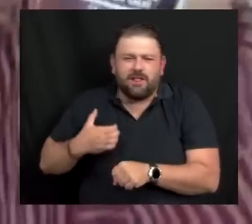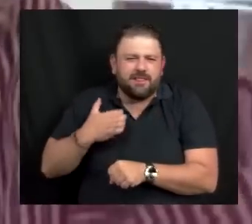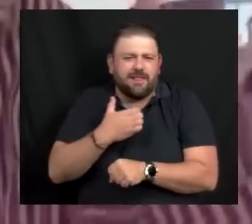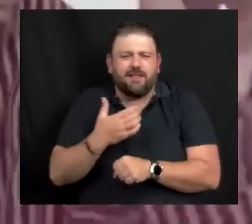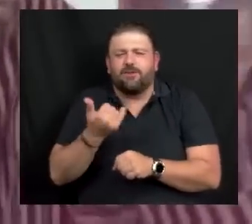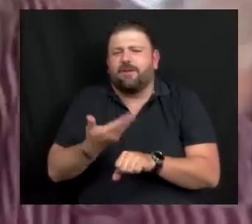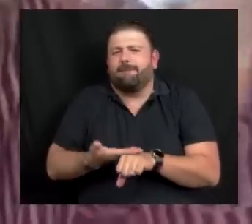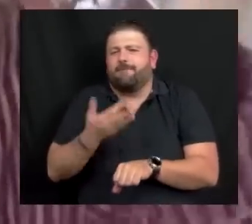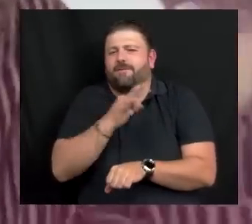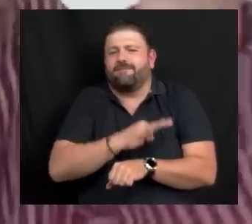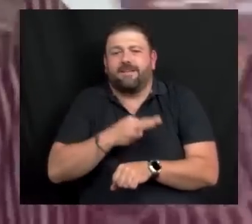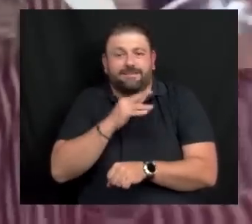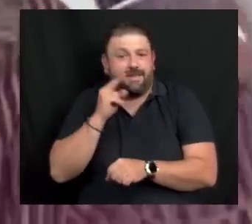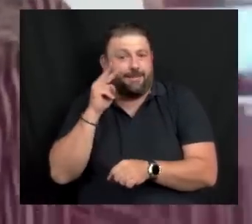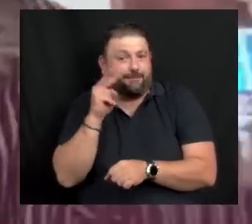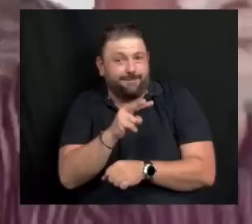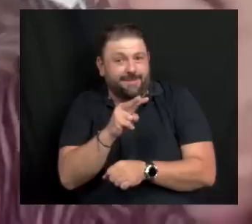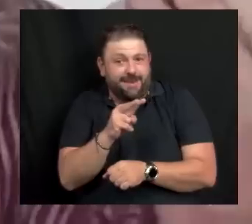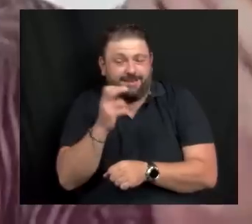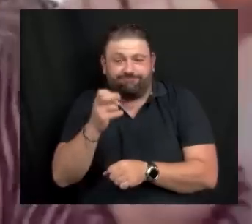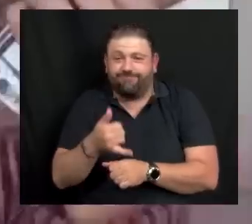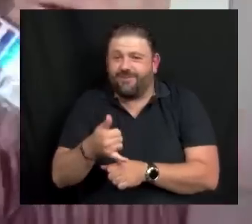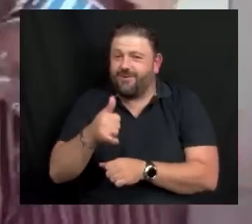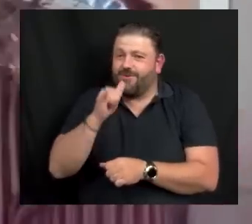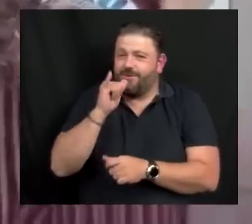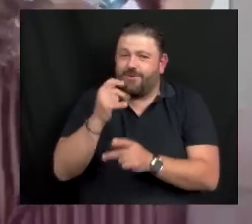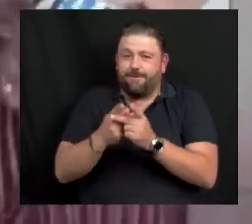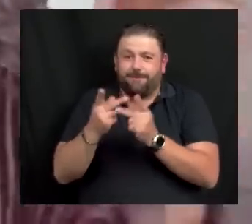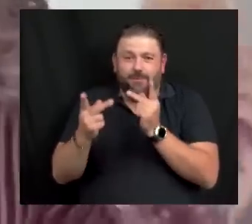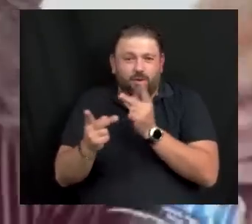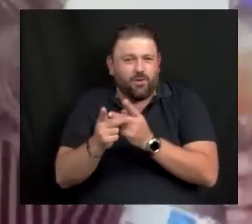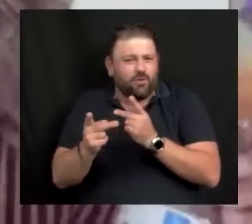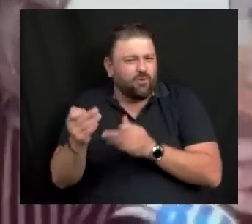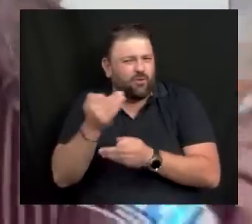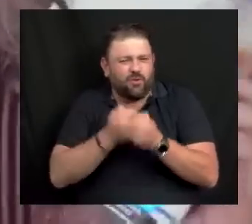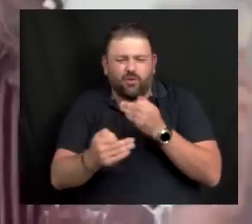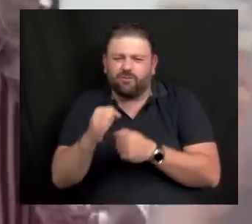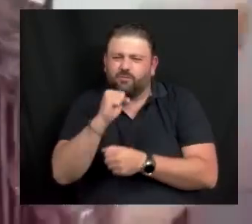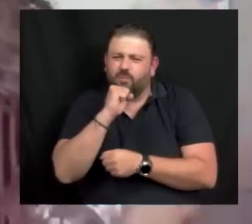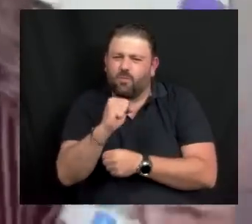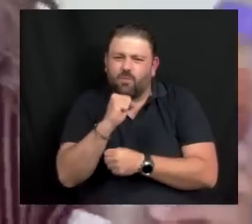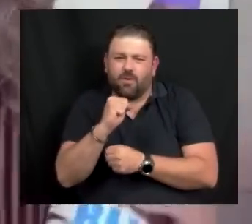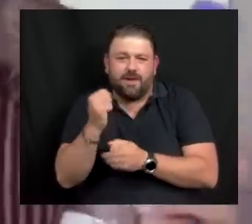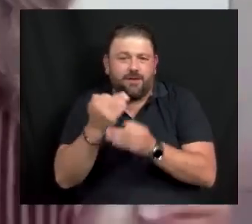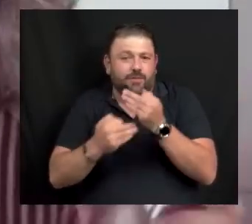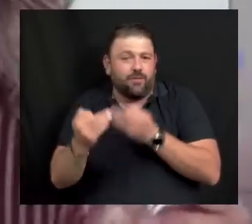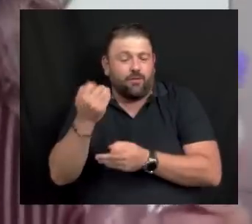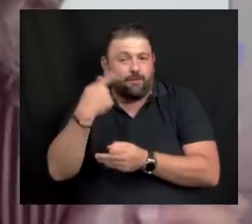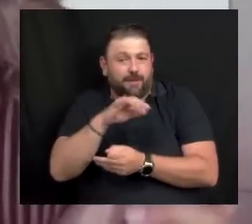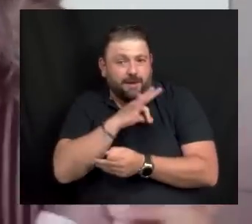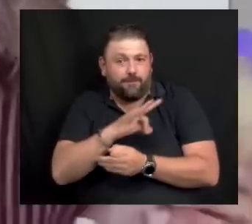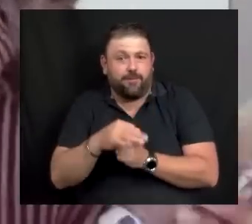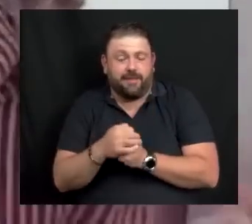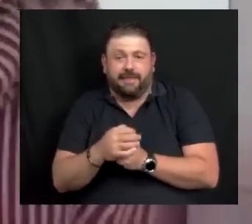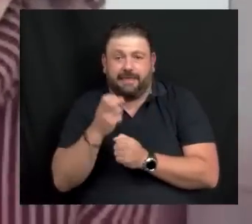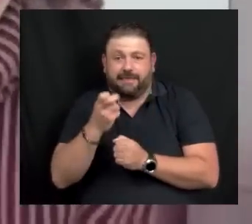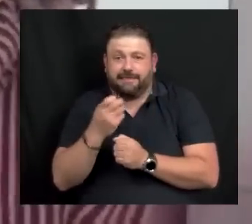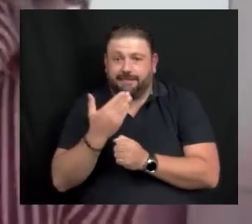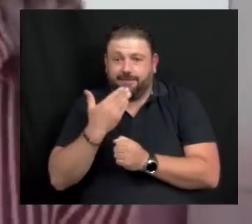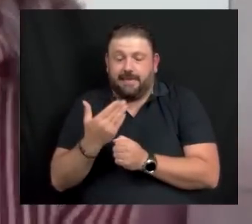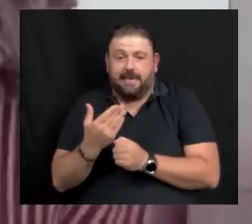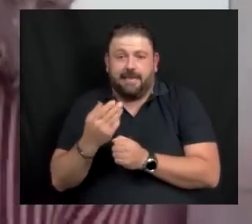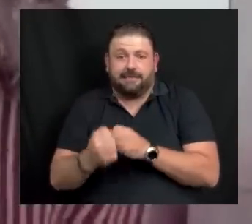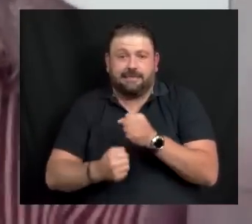miren, a todo lo que da con nuestros productazos para recuperar la figura después de este